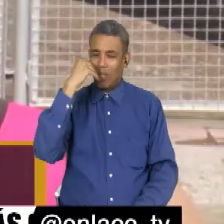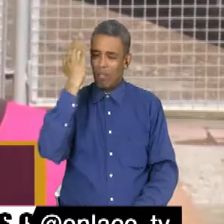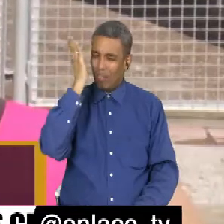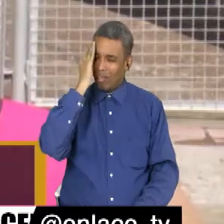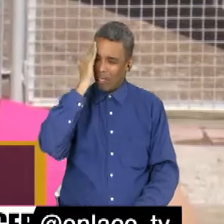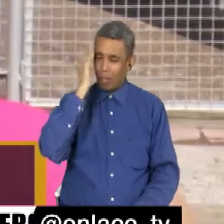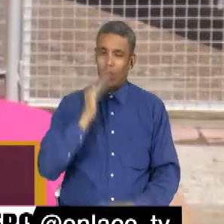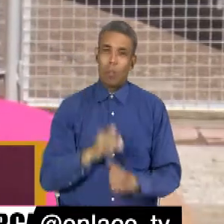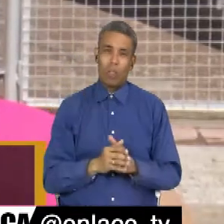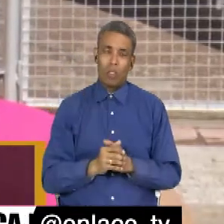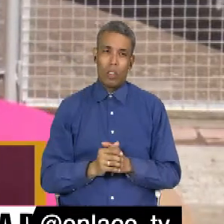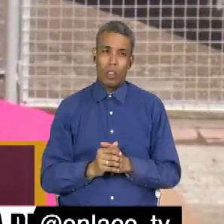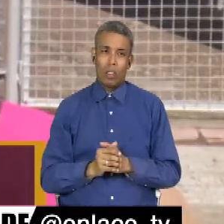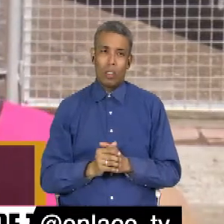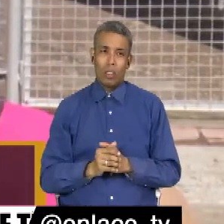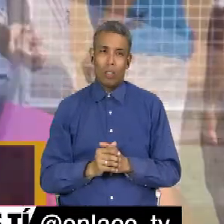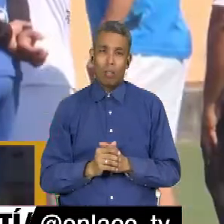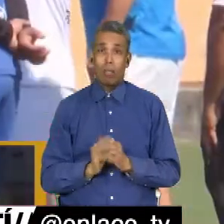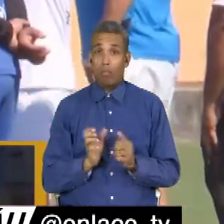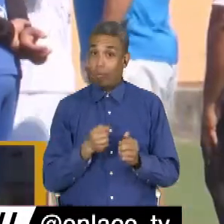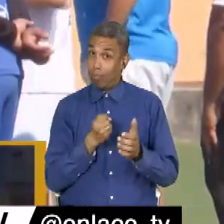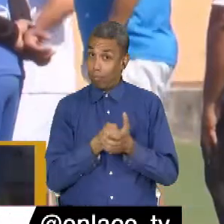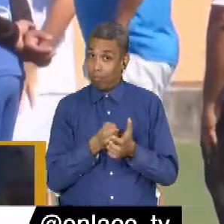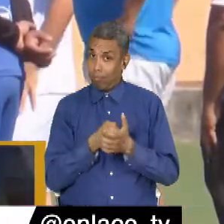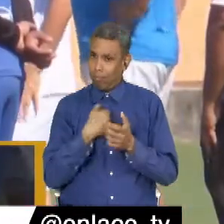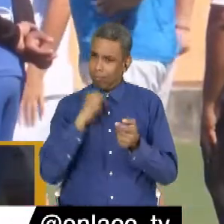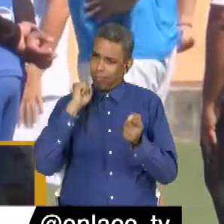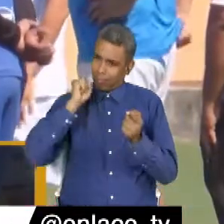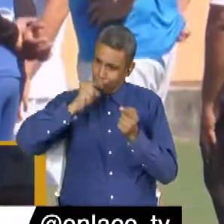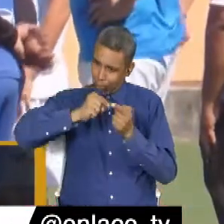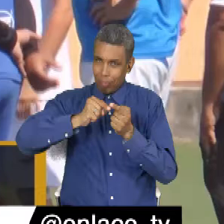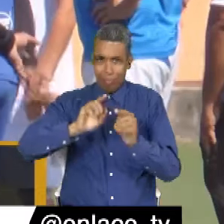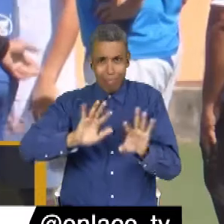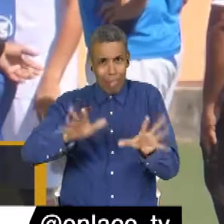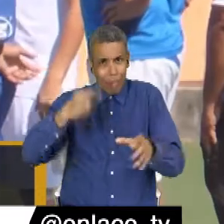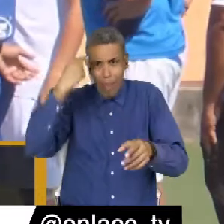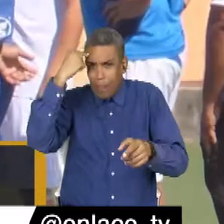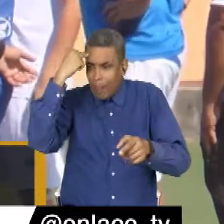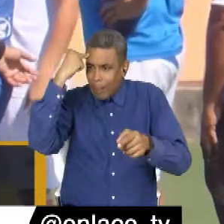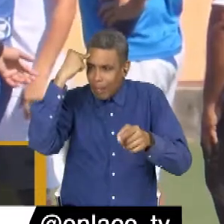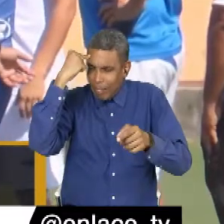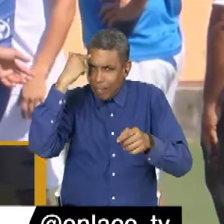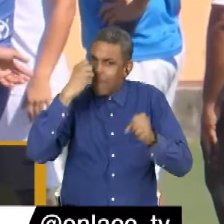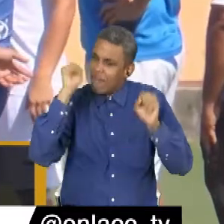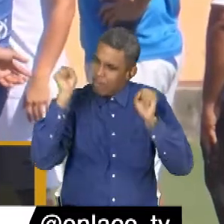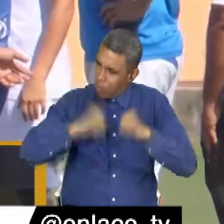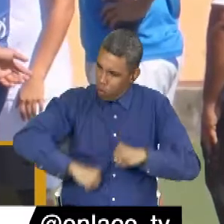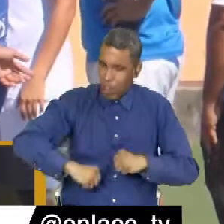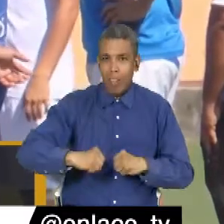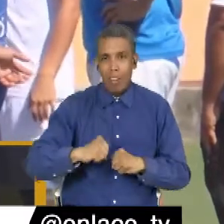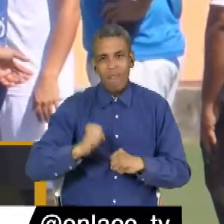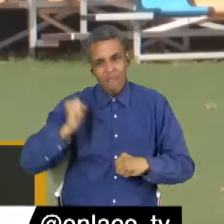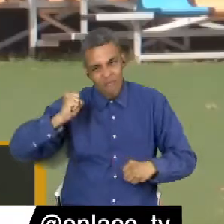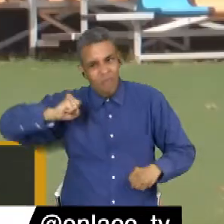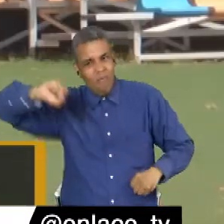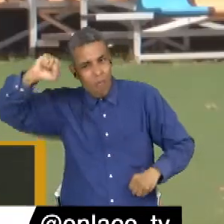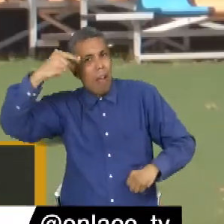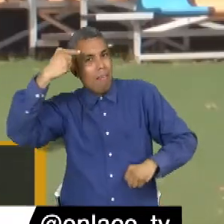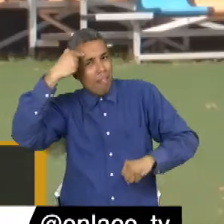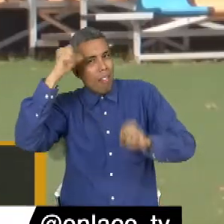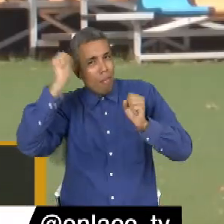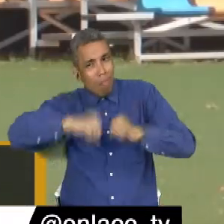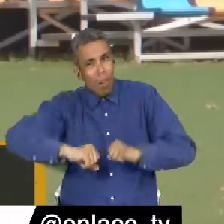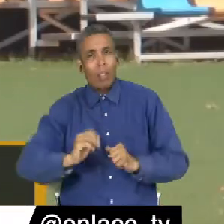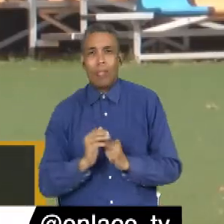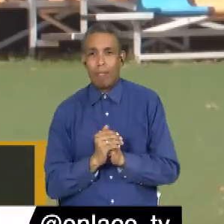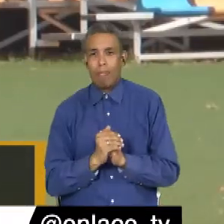partido y por lo mismo lo estamos enfrentando de esta manera. Estamos con una mentalidad positiva, sabiendo que tenemos las condiciones para ir a afrontar